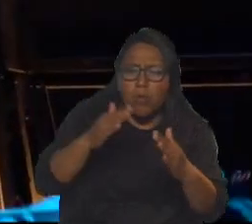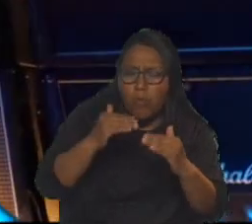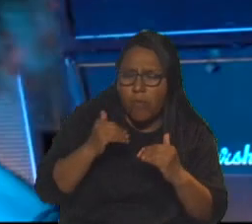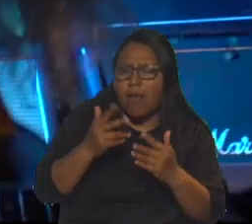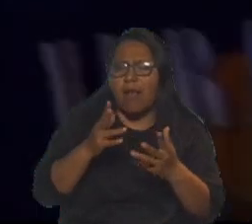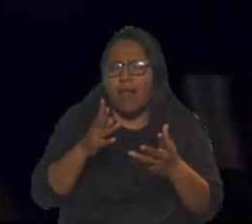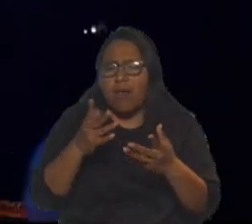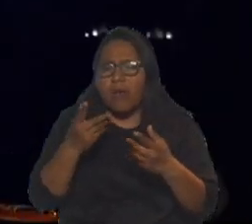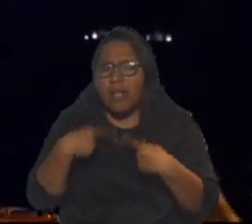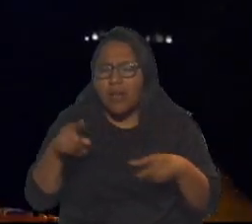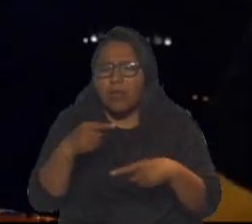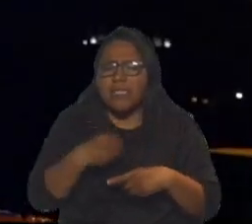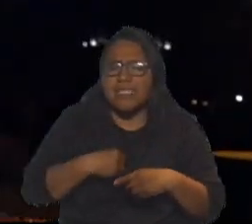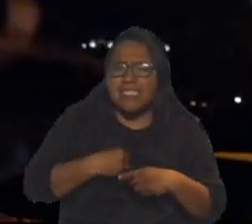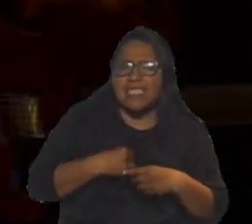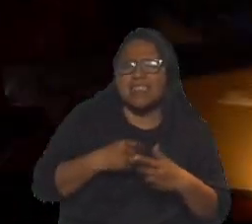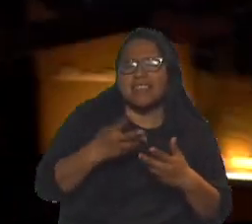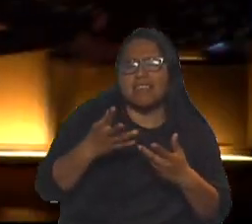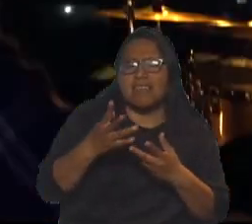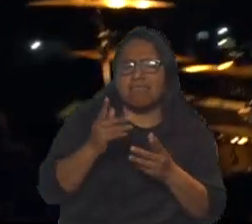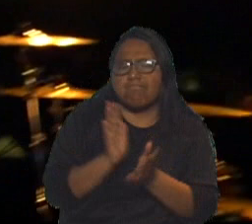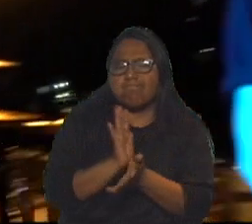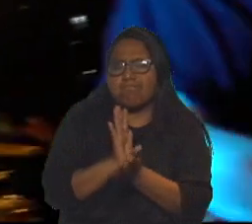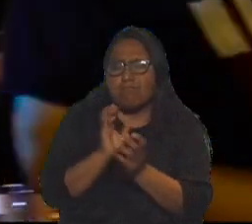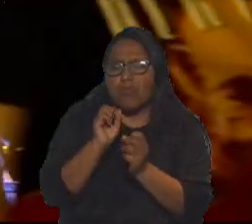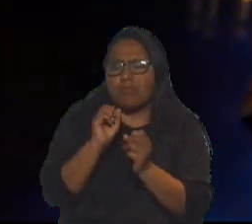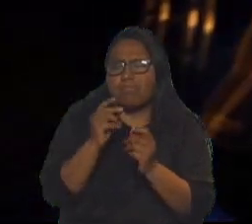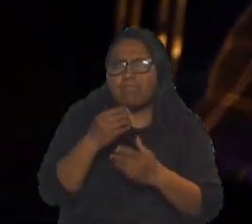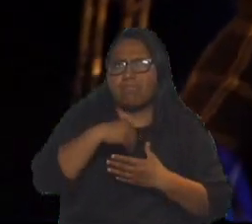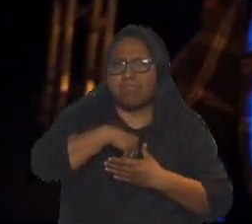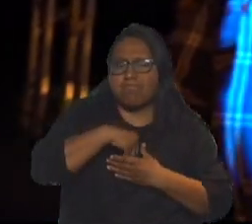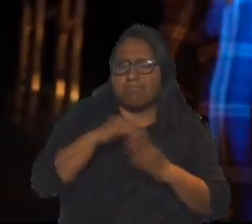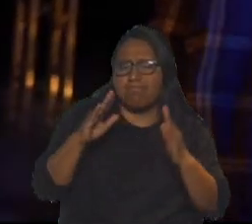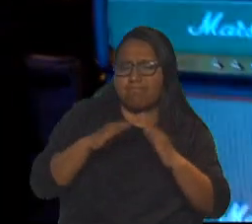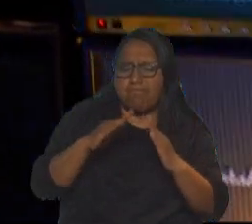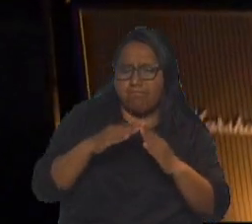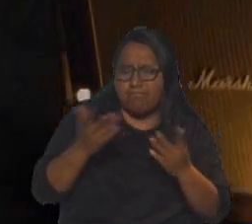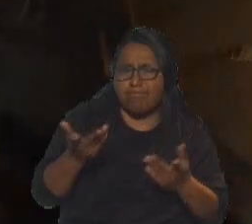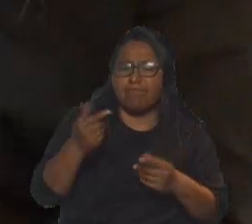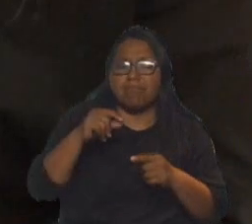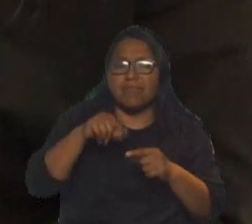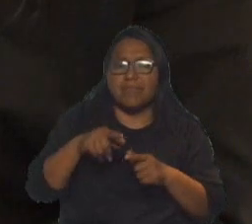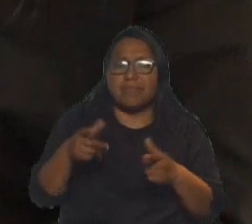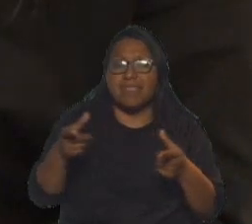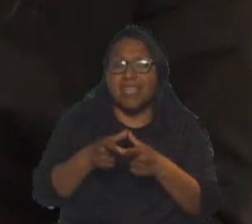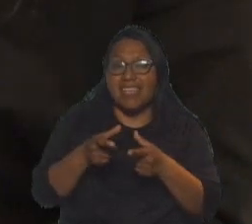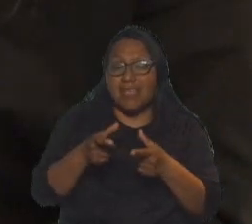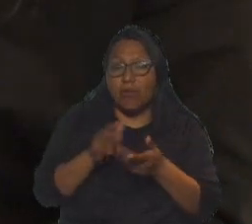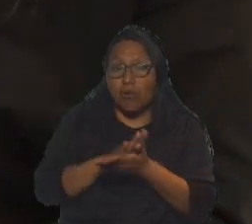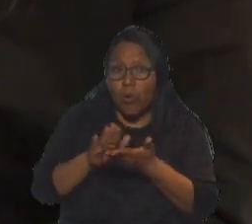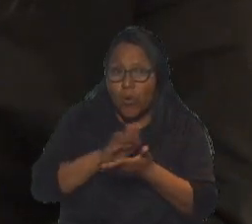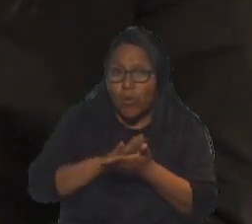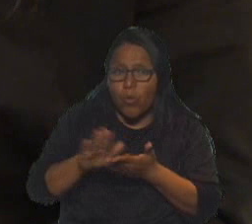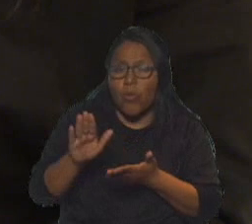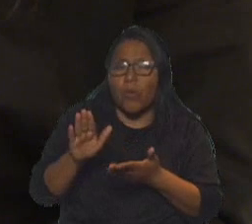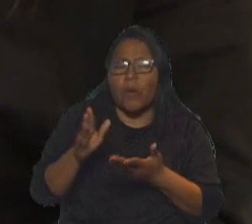canciones algo que les hace sentir que están en su casa, ¿no? Este disco nos trajo un montón de cosas y